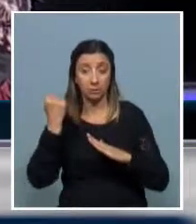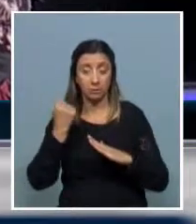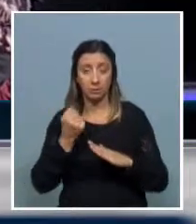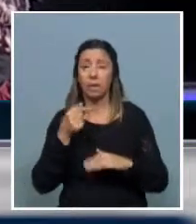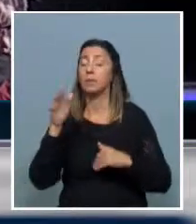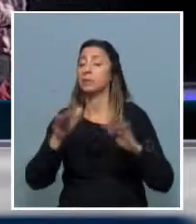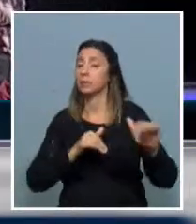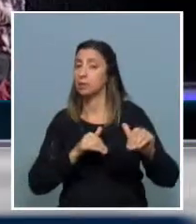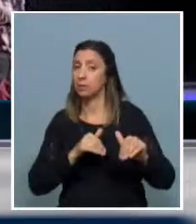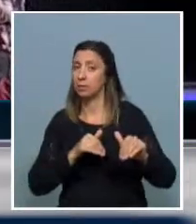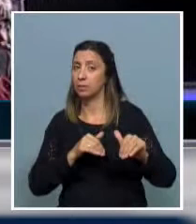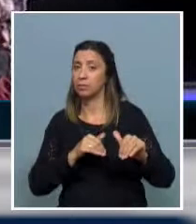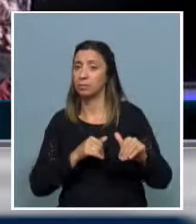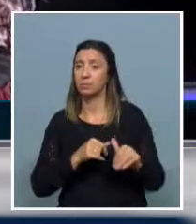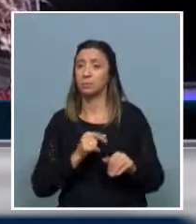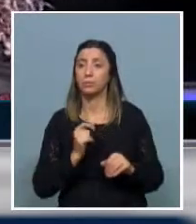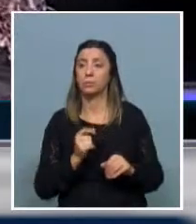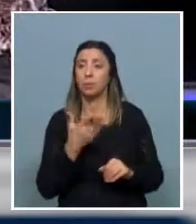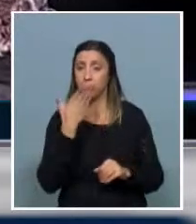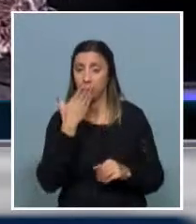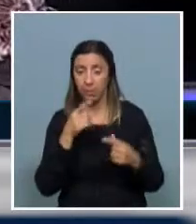los citaba y les daban